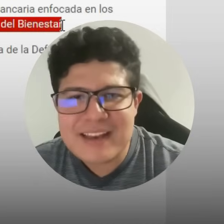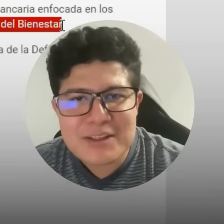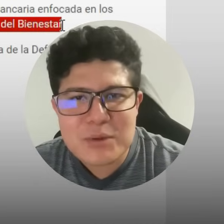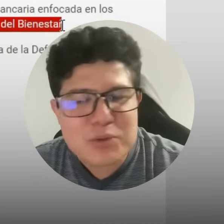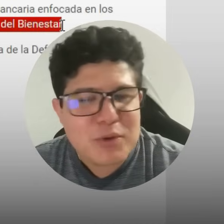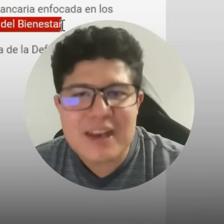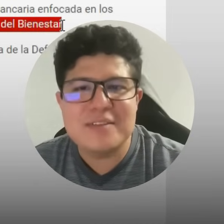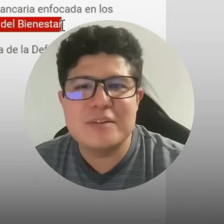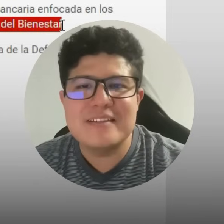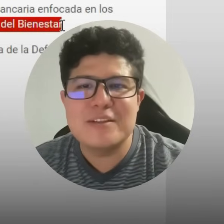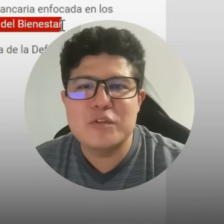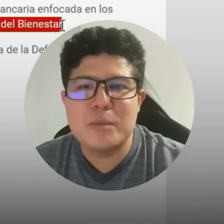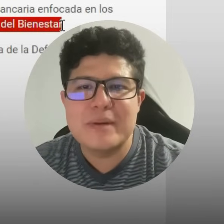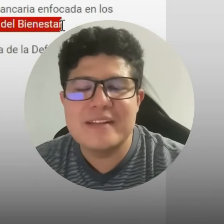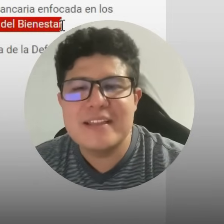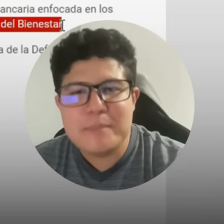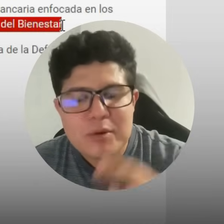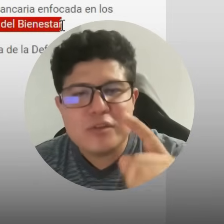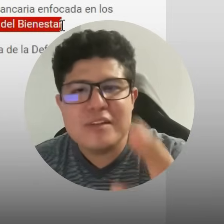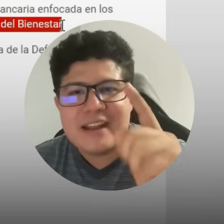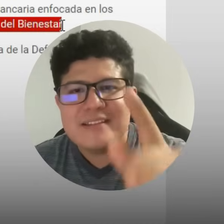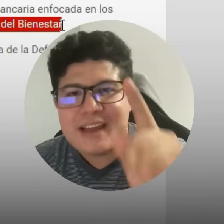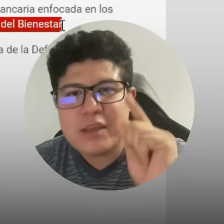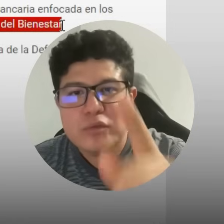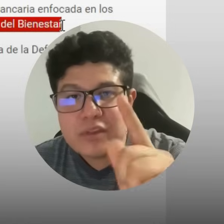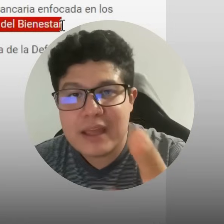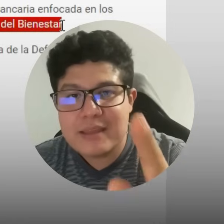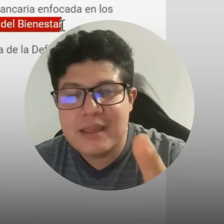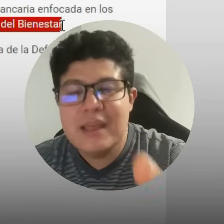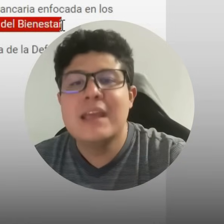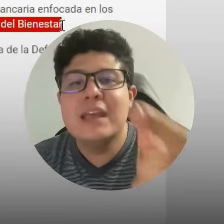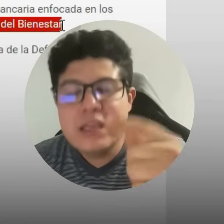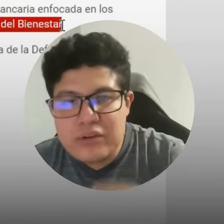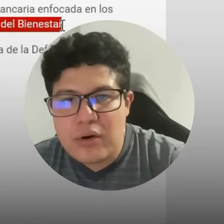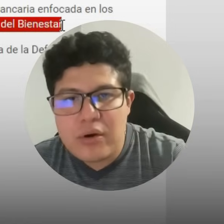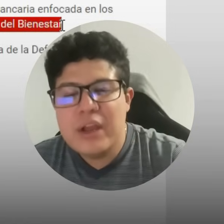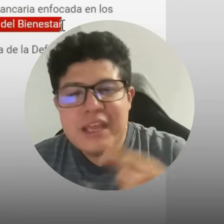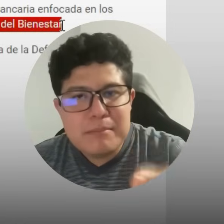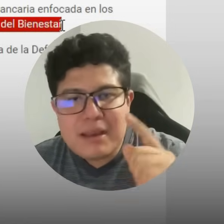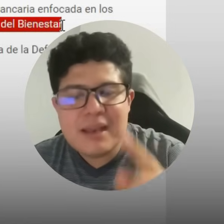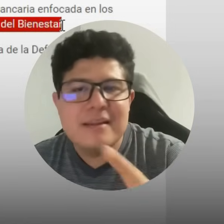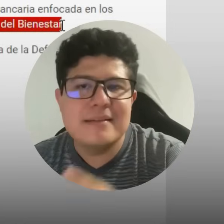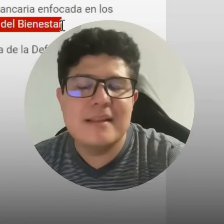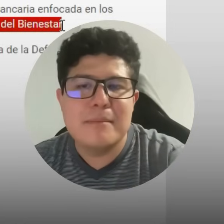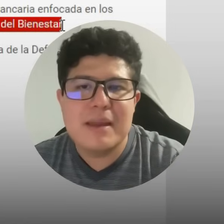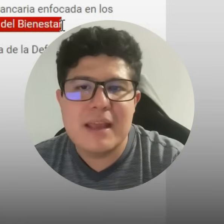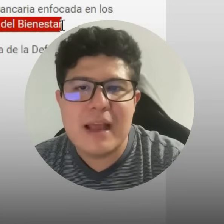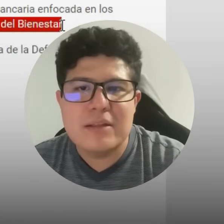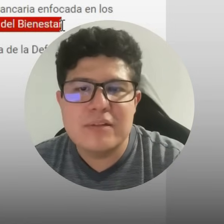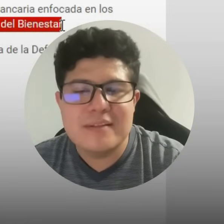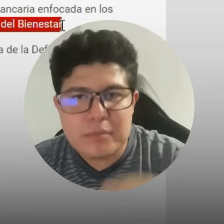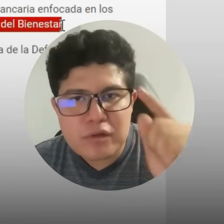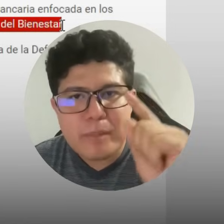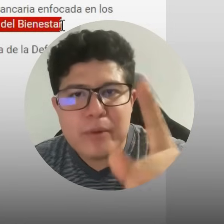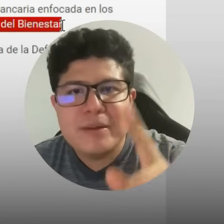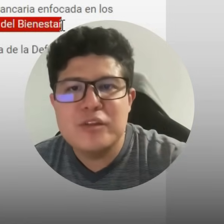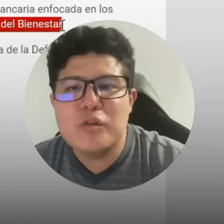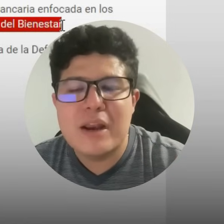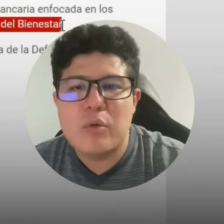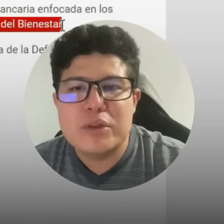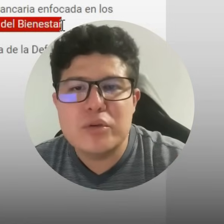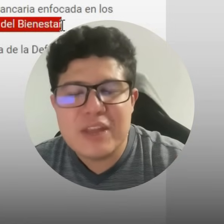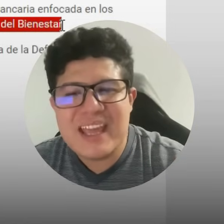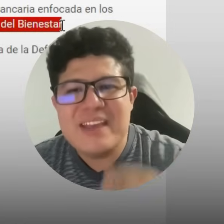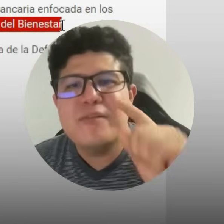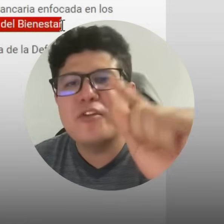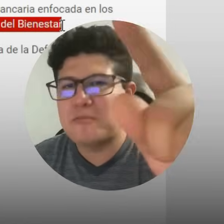le están saliendo todas las cosas a nuestro presidente pero eso es gracias a que usted y yo y miles de mexicanos que estamos comprometidos